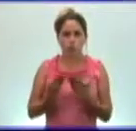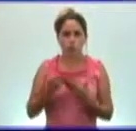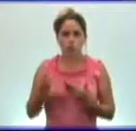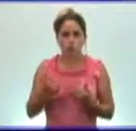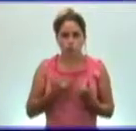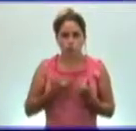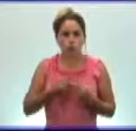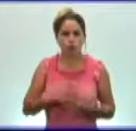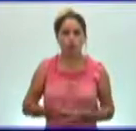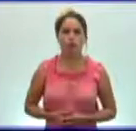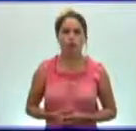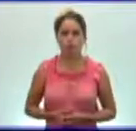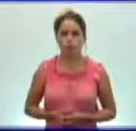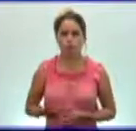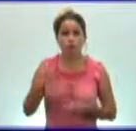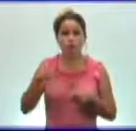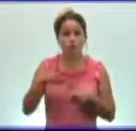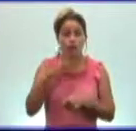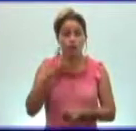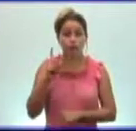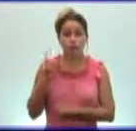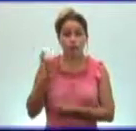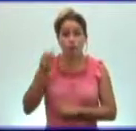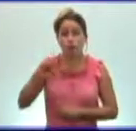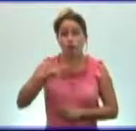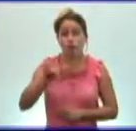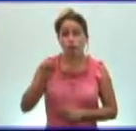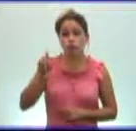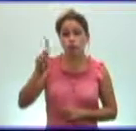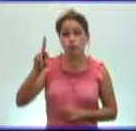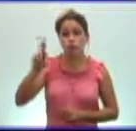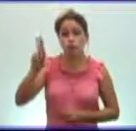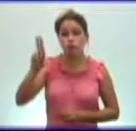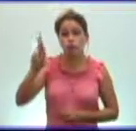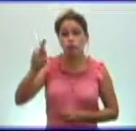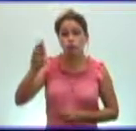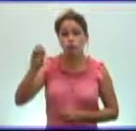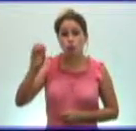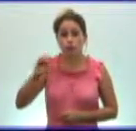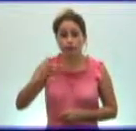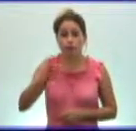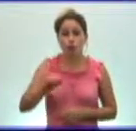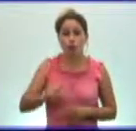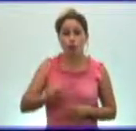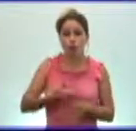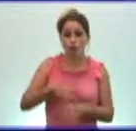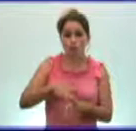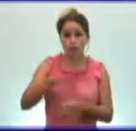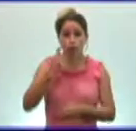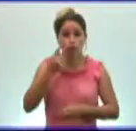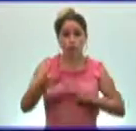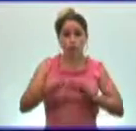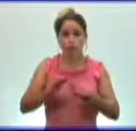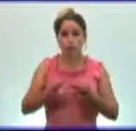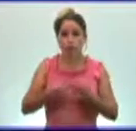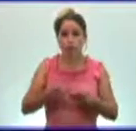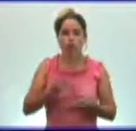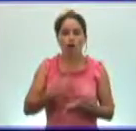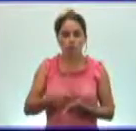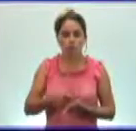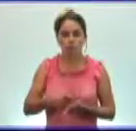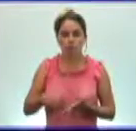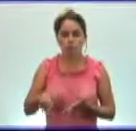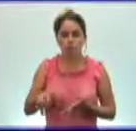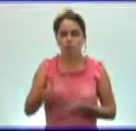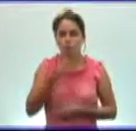independiente. Y estos hidruros que estamos hablando es lo que vimos anteriores, que son los hidruros metálicos. Le daremos un tiempo y de esta manera